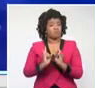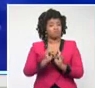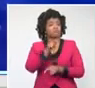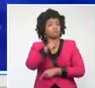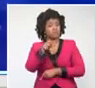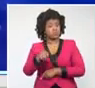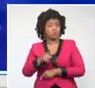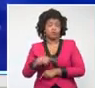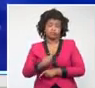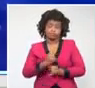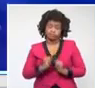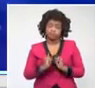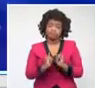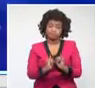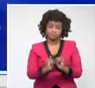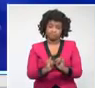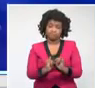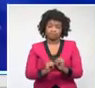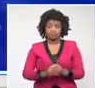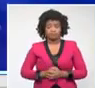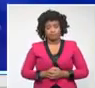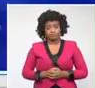que informar en el día de hoy.